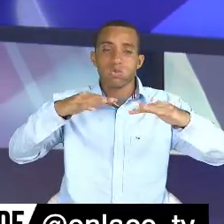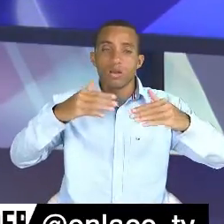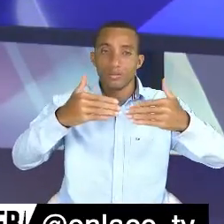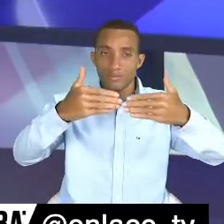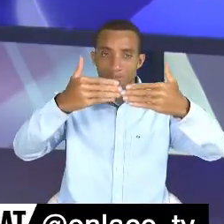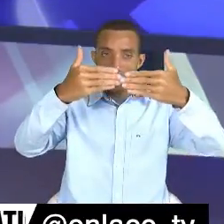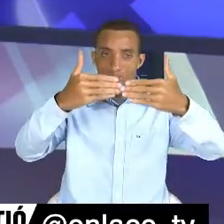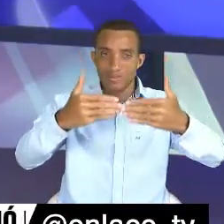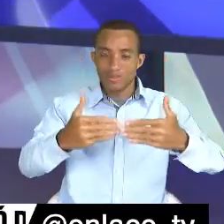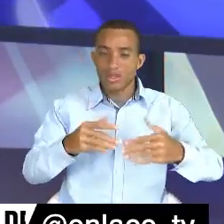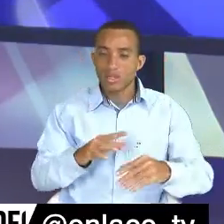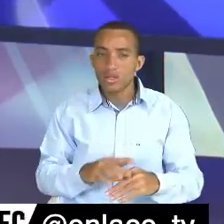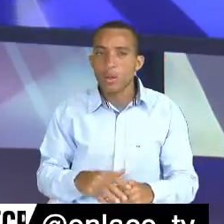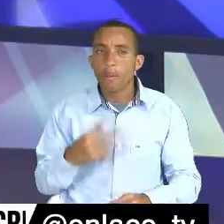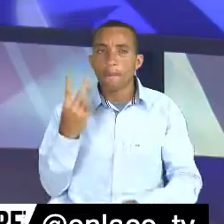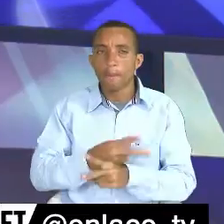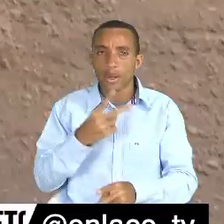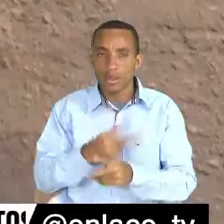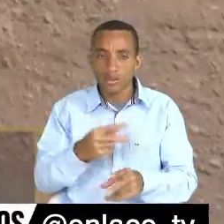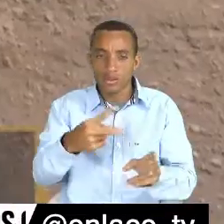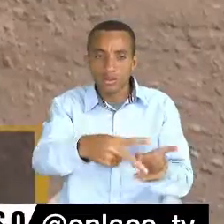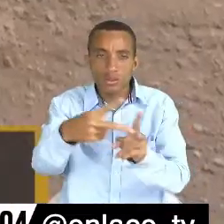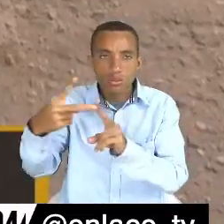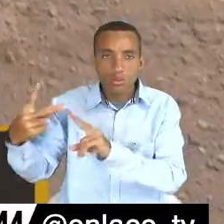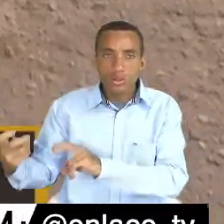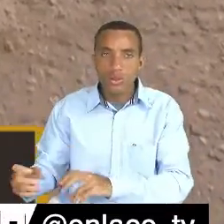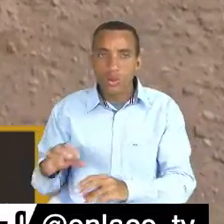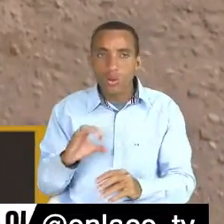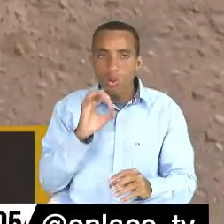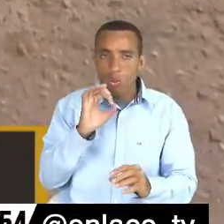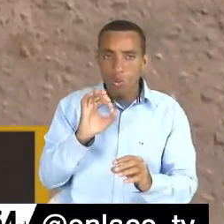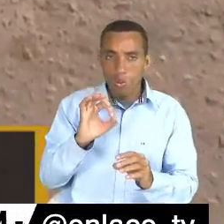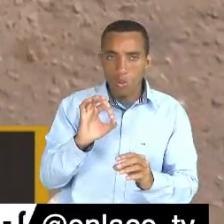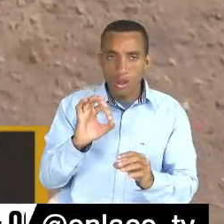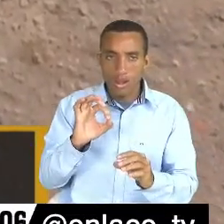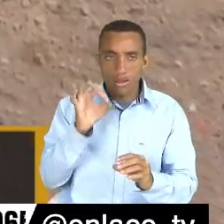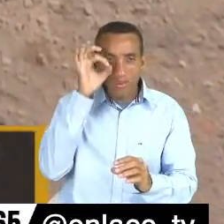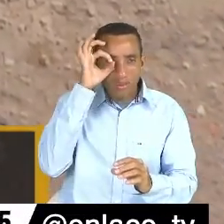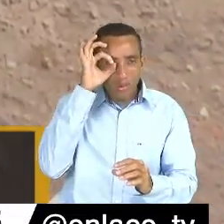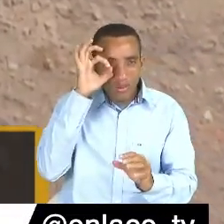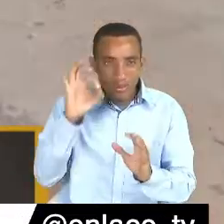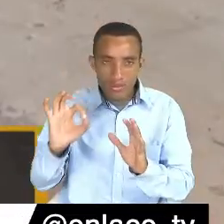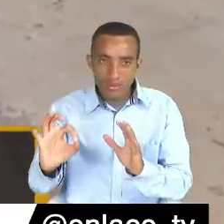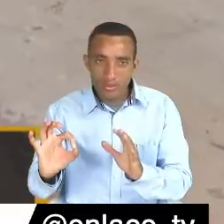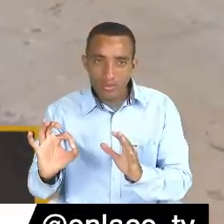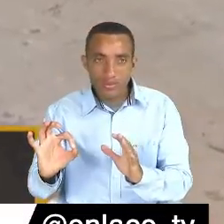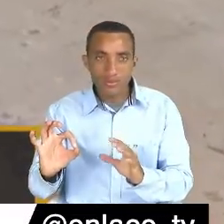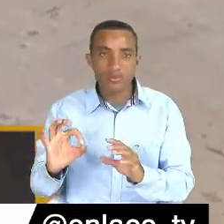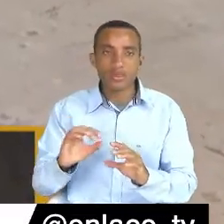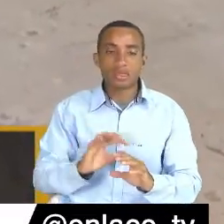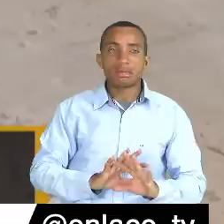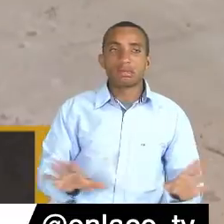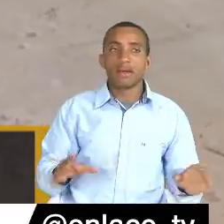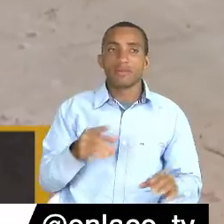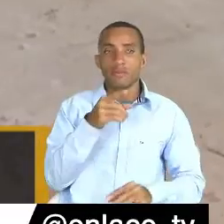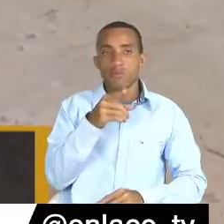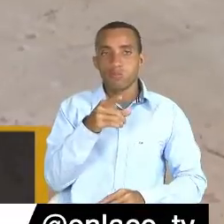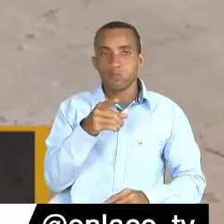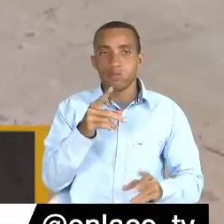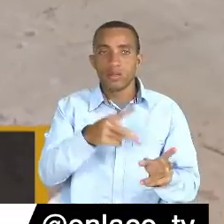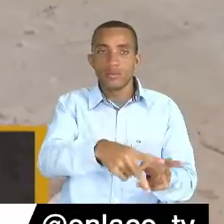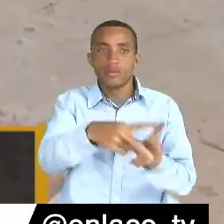comunica con el corregimiento del Llanito. La comunidad reclama la pronta intervención oficial por este hueco que se formó en el puente de la represa